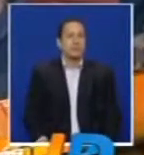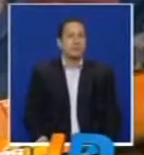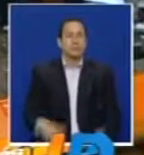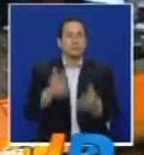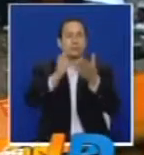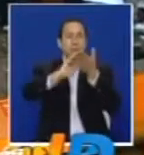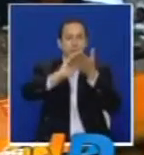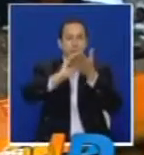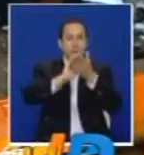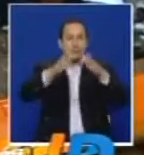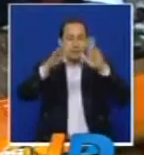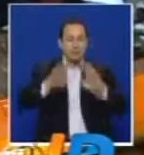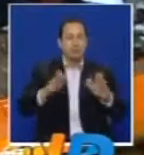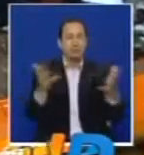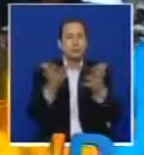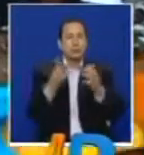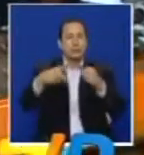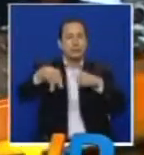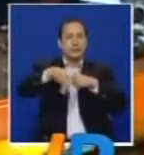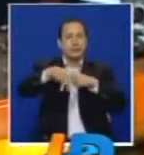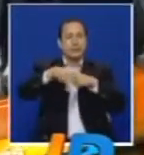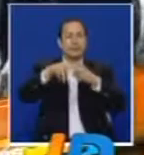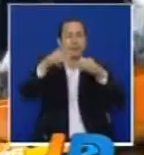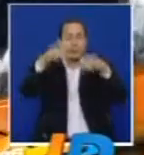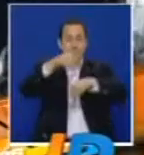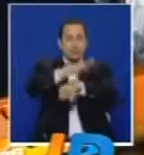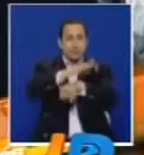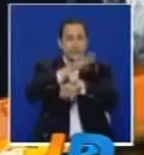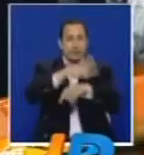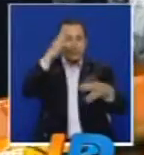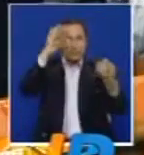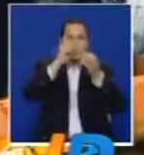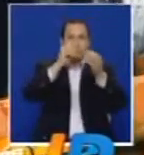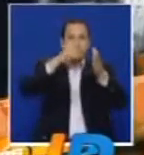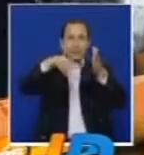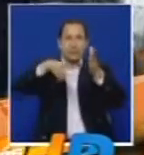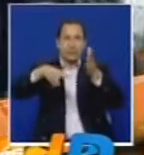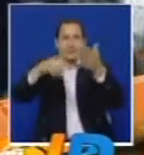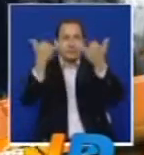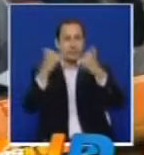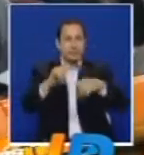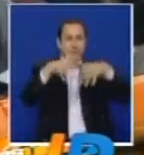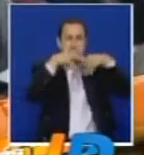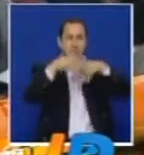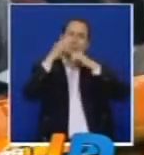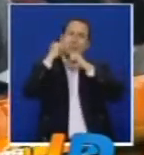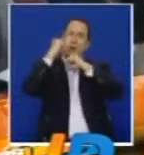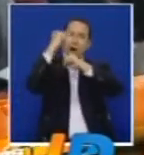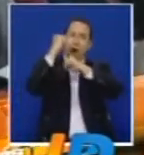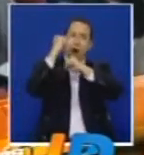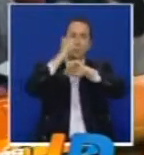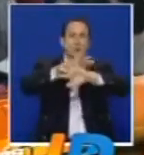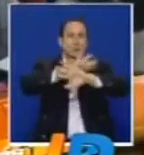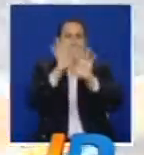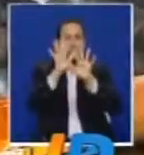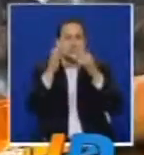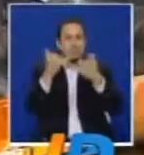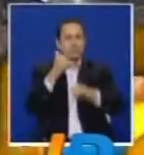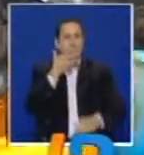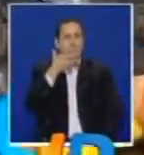al paro en Nariño. Esta tarde fueron firmados acuerdos que garantizarían el levantamiento de los bloqueos en la vía